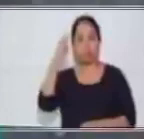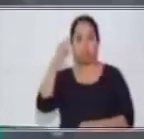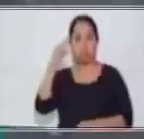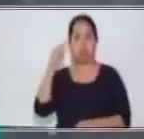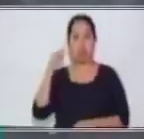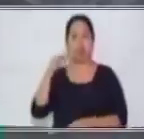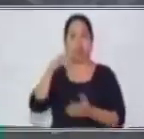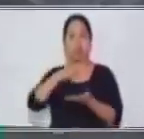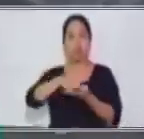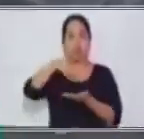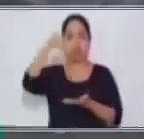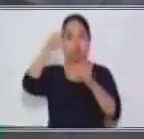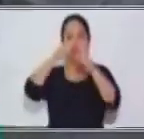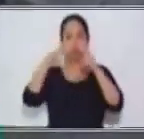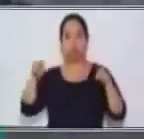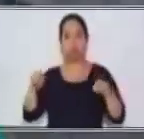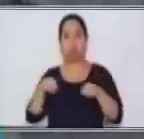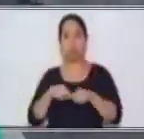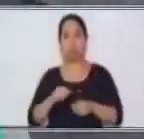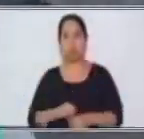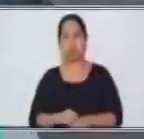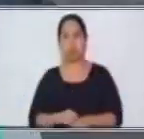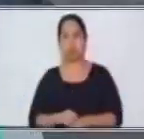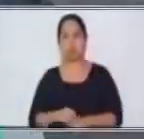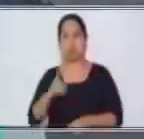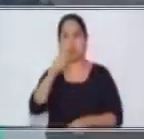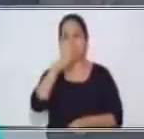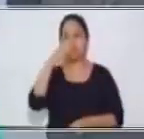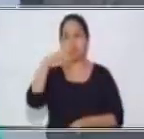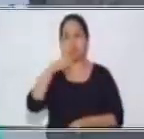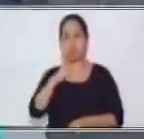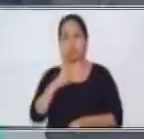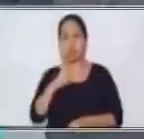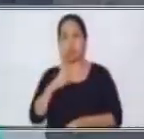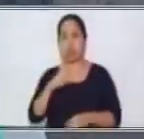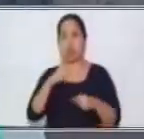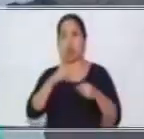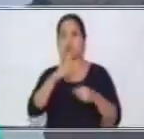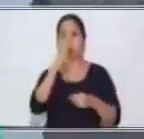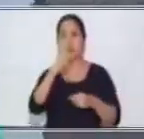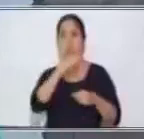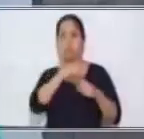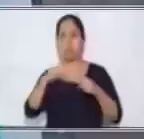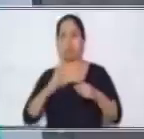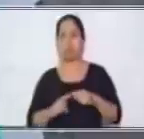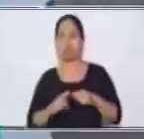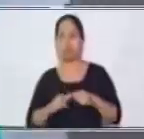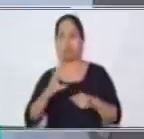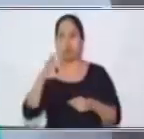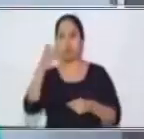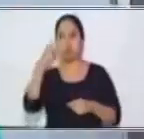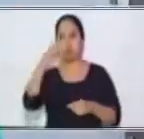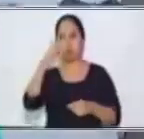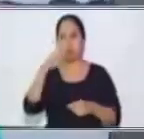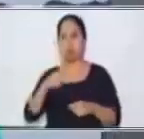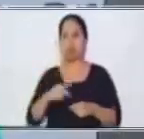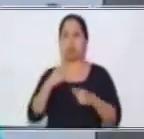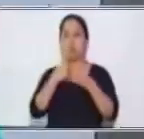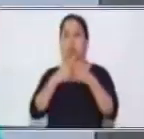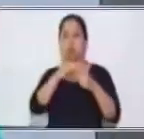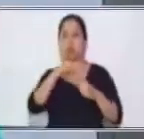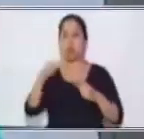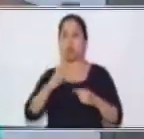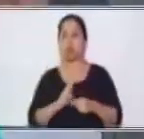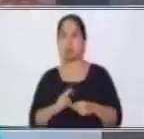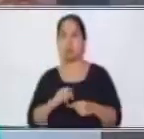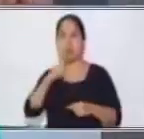Seno de alfa es y partido la resultante, coseno de alfa es x dividido la resultante y la